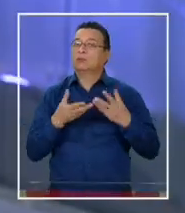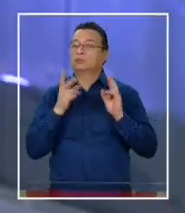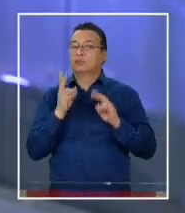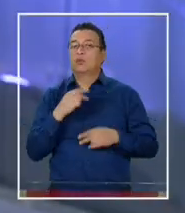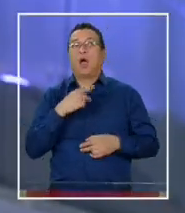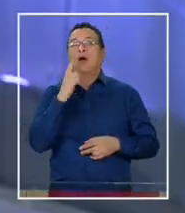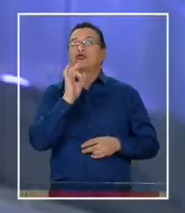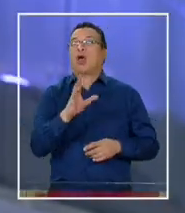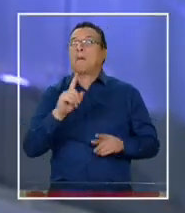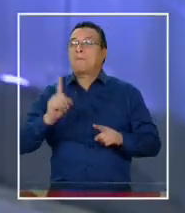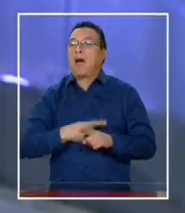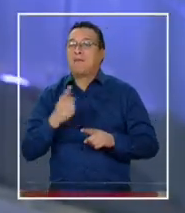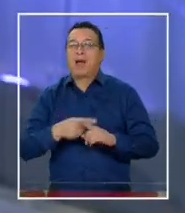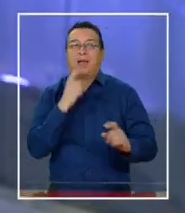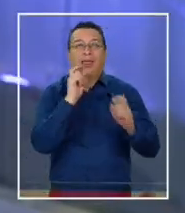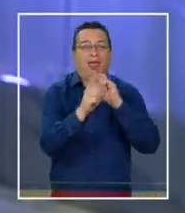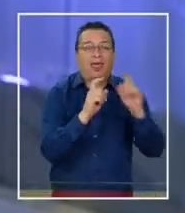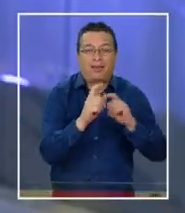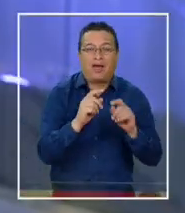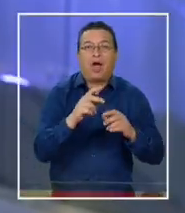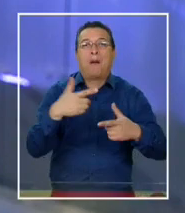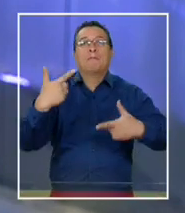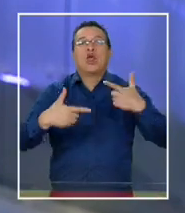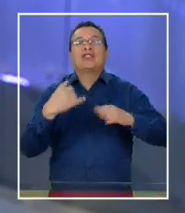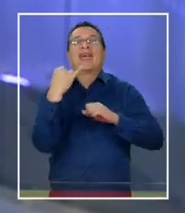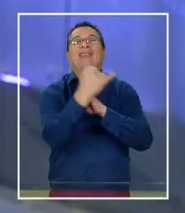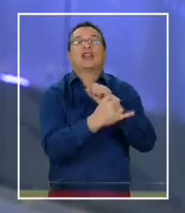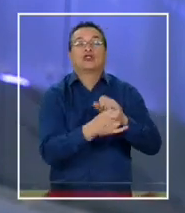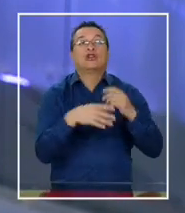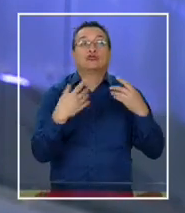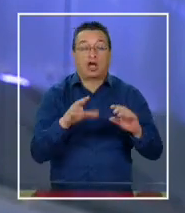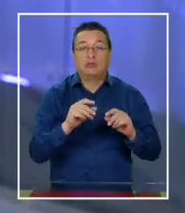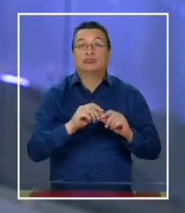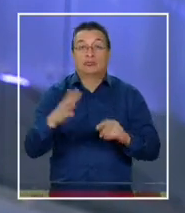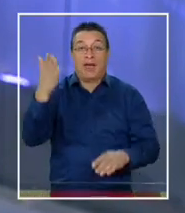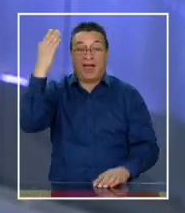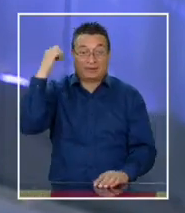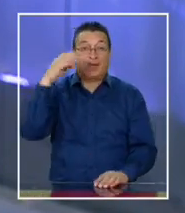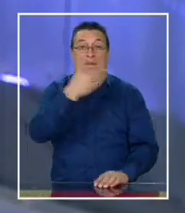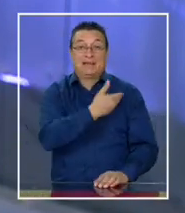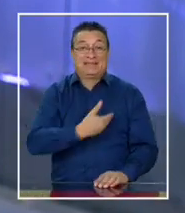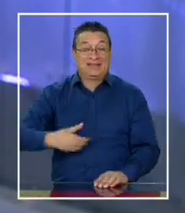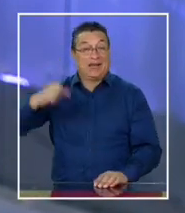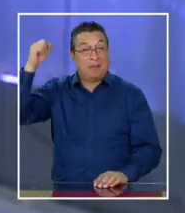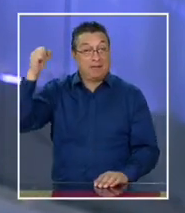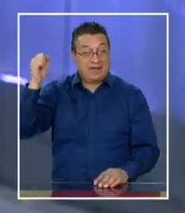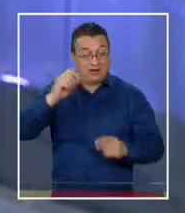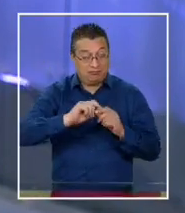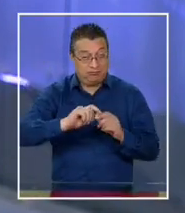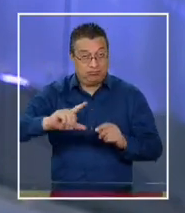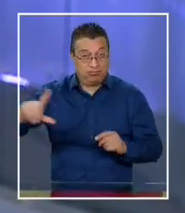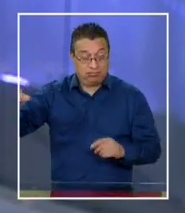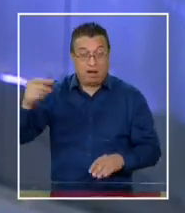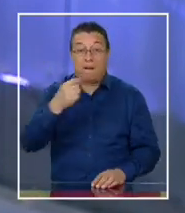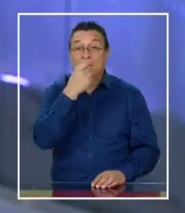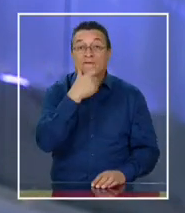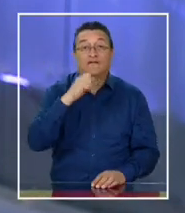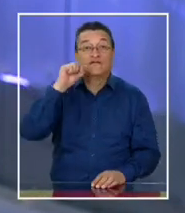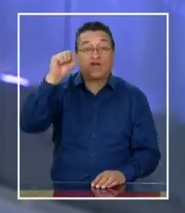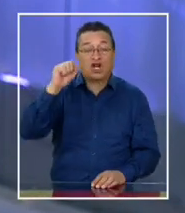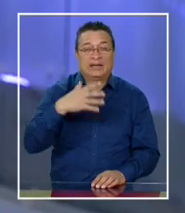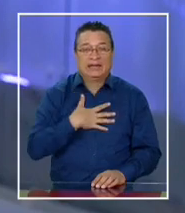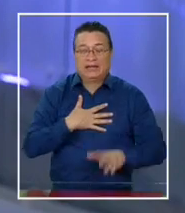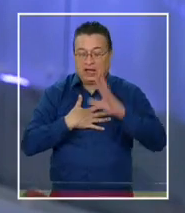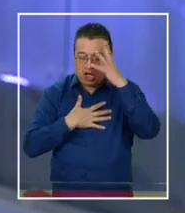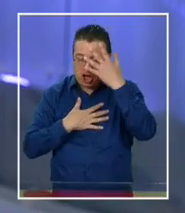autodestructiva y que estábamos con la política exterior y que la verdad empezó a instalarse en el gobierno del presidente Piñera y siempre el presidente Boris que quiso dejarla